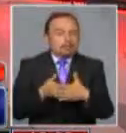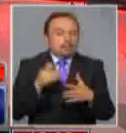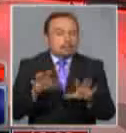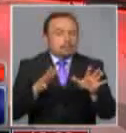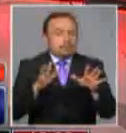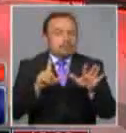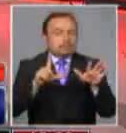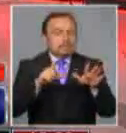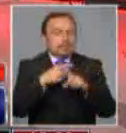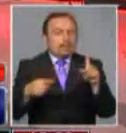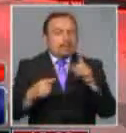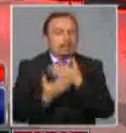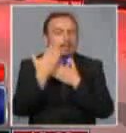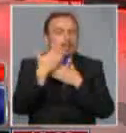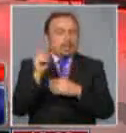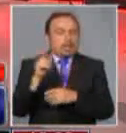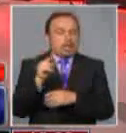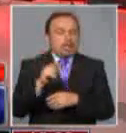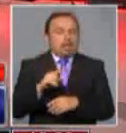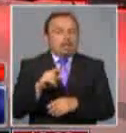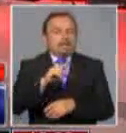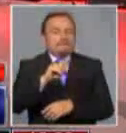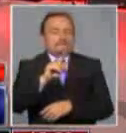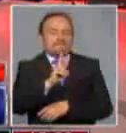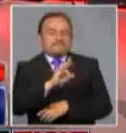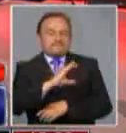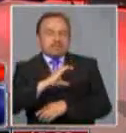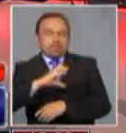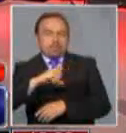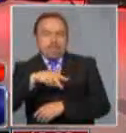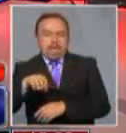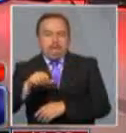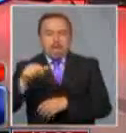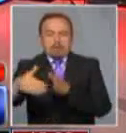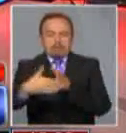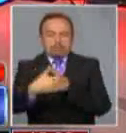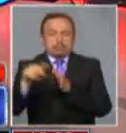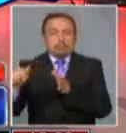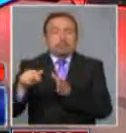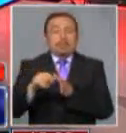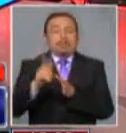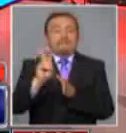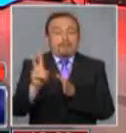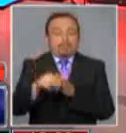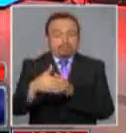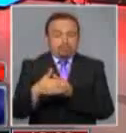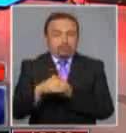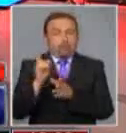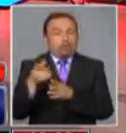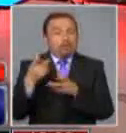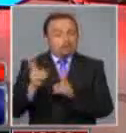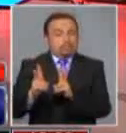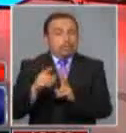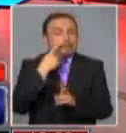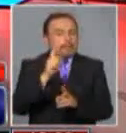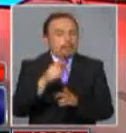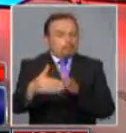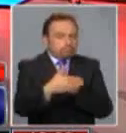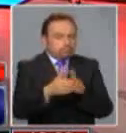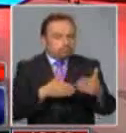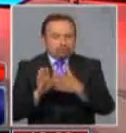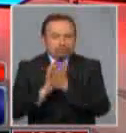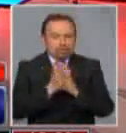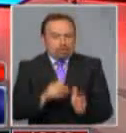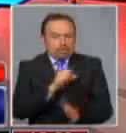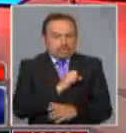7:30 de la mañana en América expuso con vicuña maquena o sea porque una cosa es una movilización y otra cosa es bloquear las vías de todos